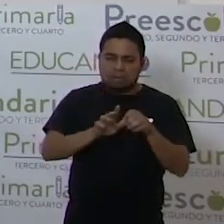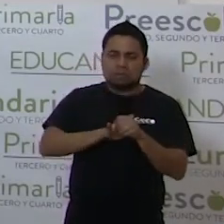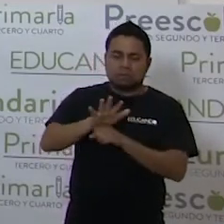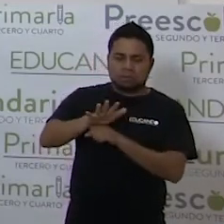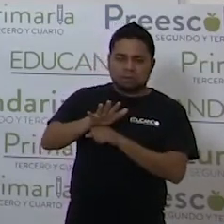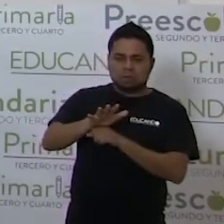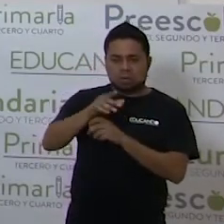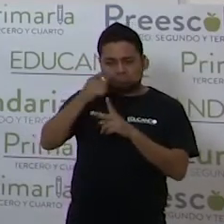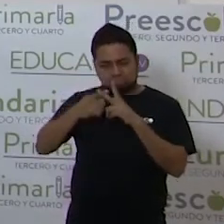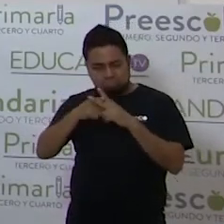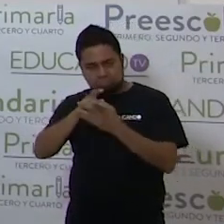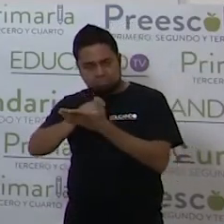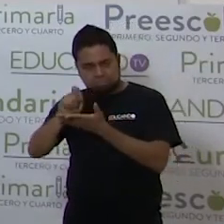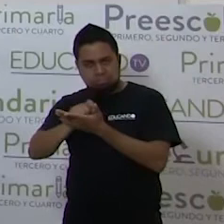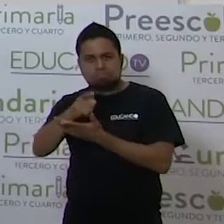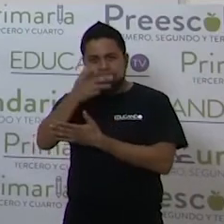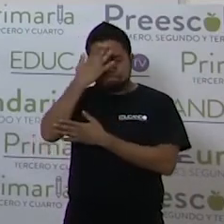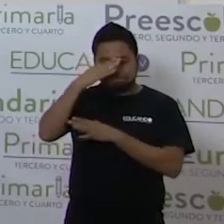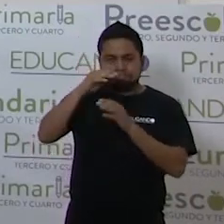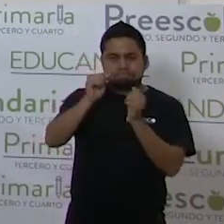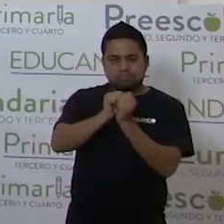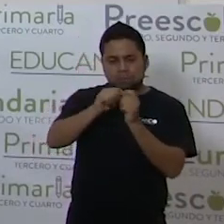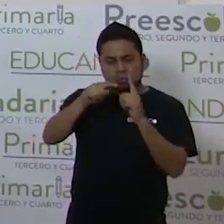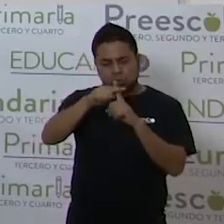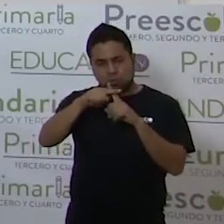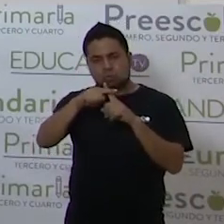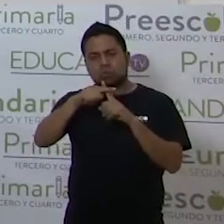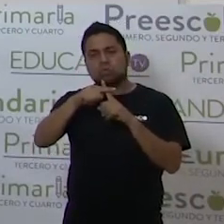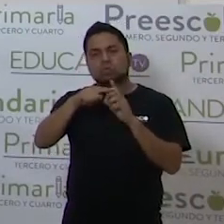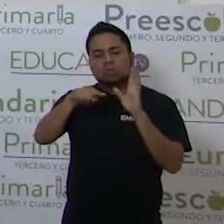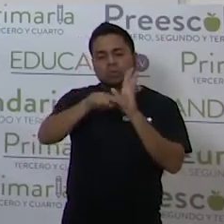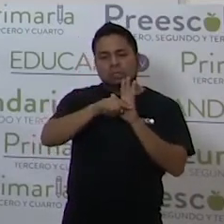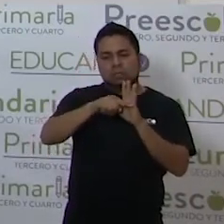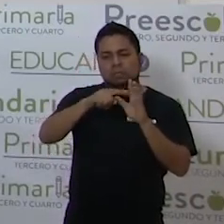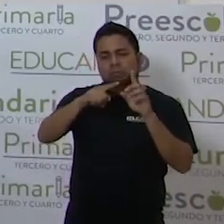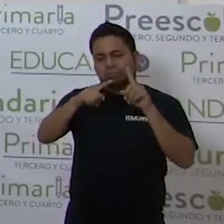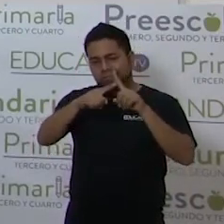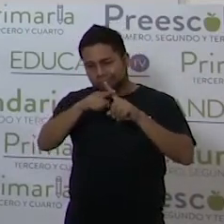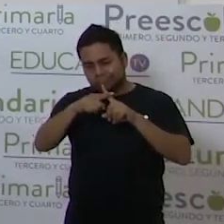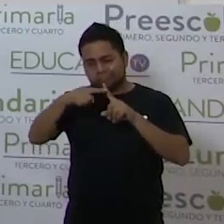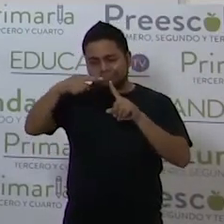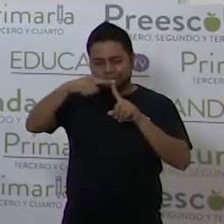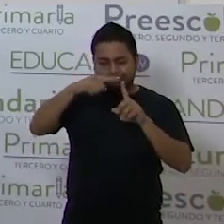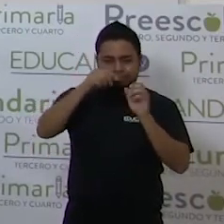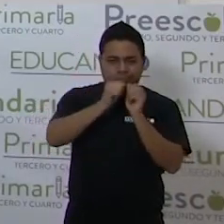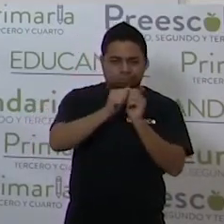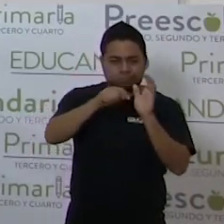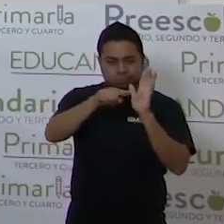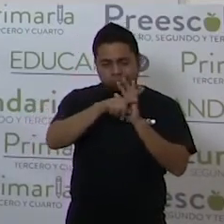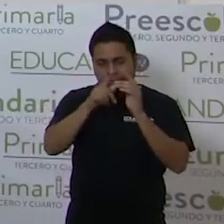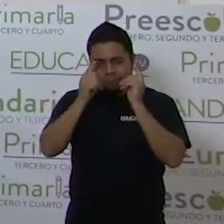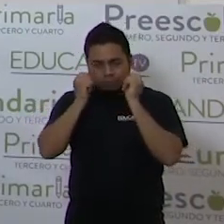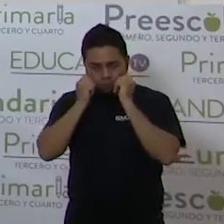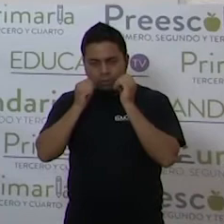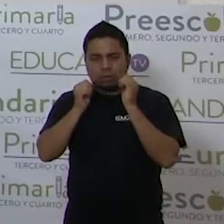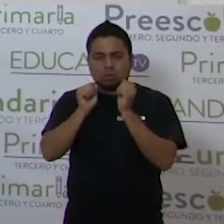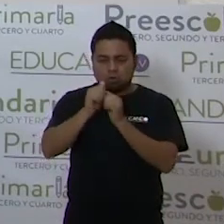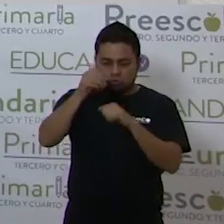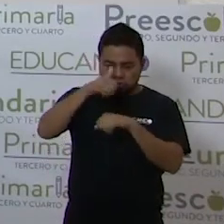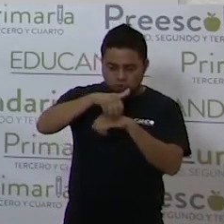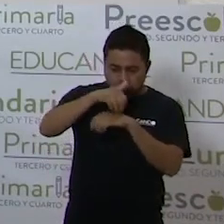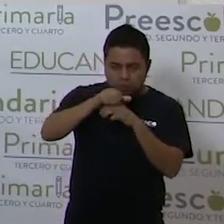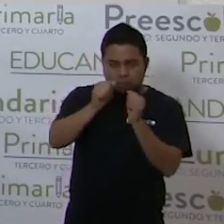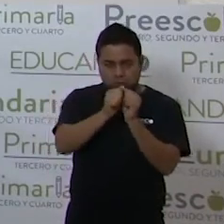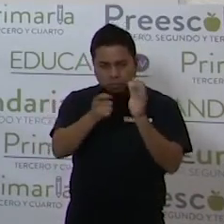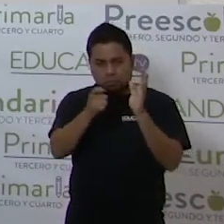ustedes ya saben trabajar con suma resta multiplicación y división con signo no importa si son decimales y son enteros o si